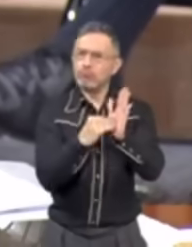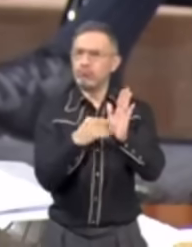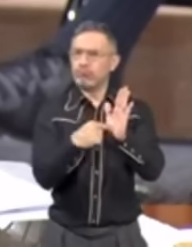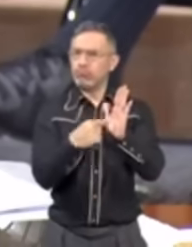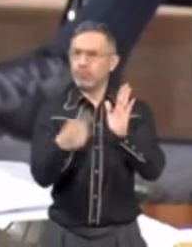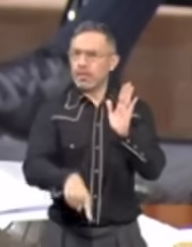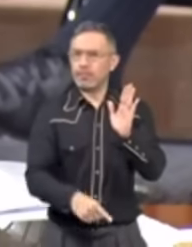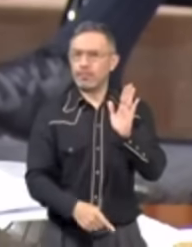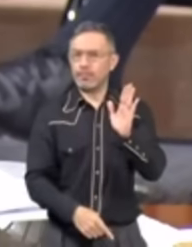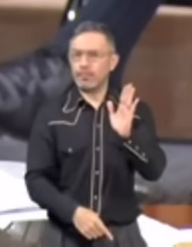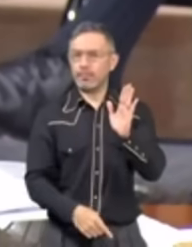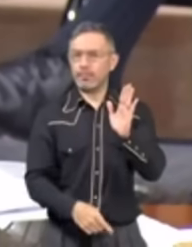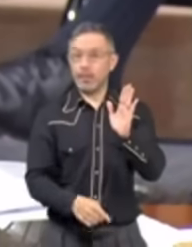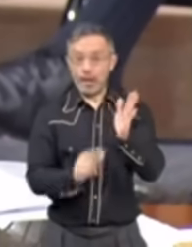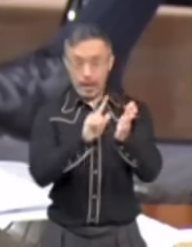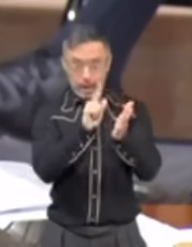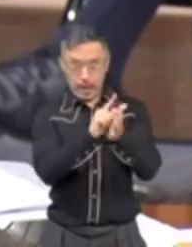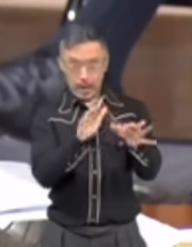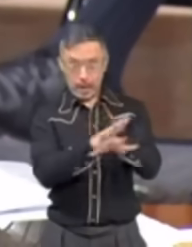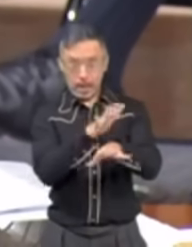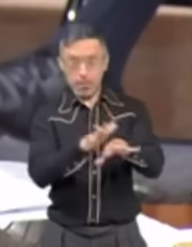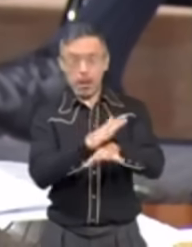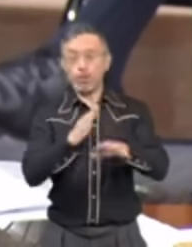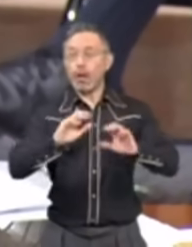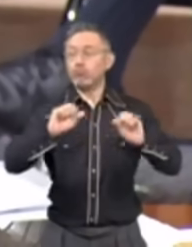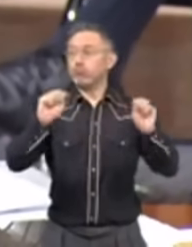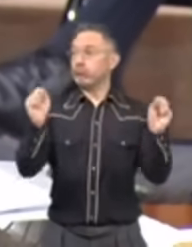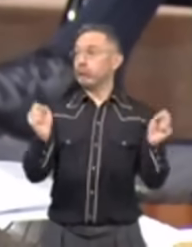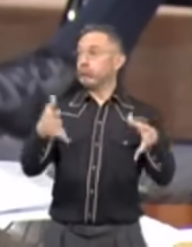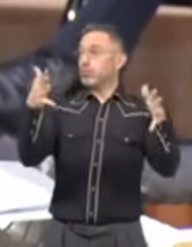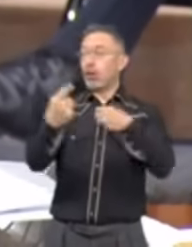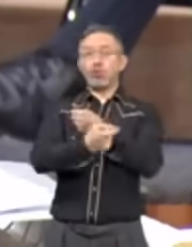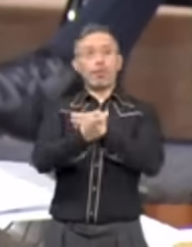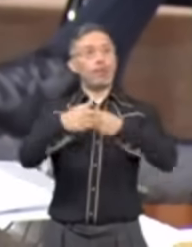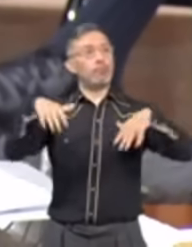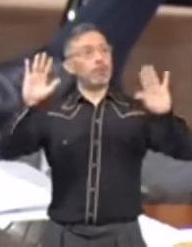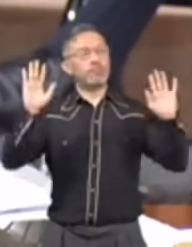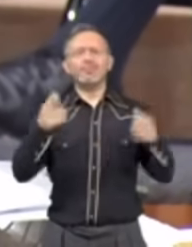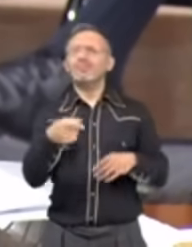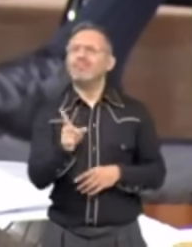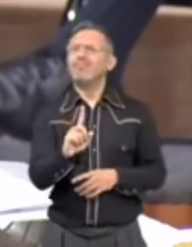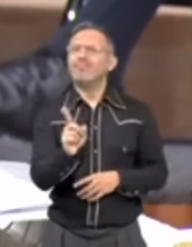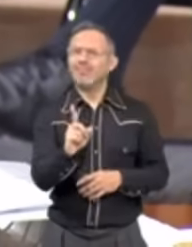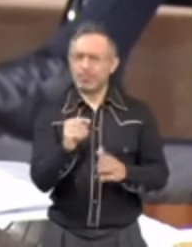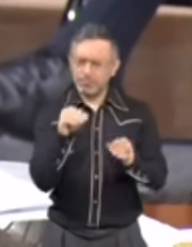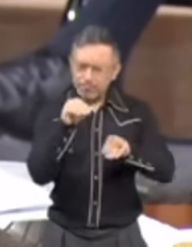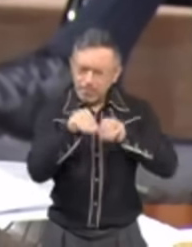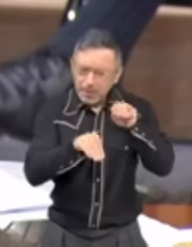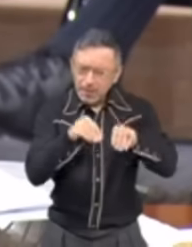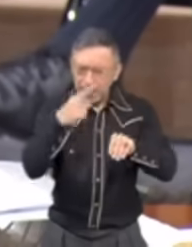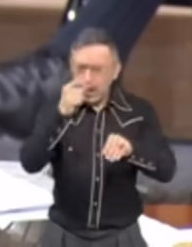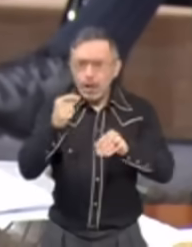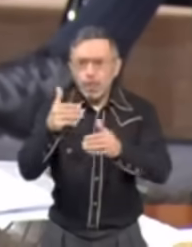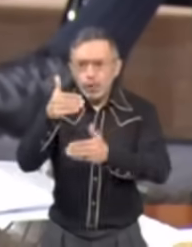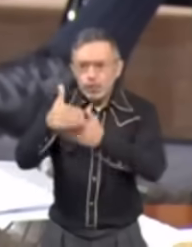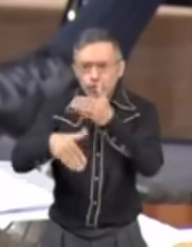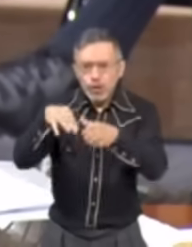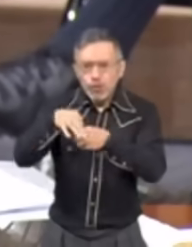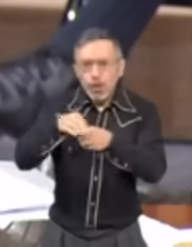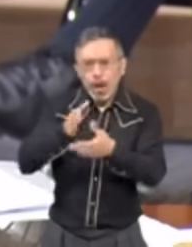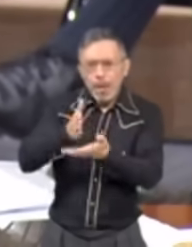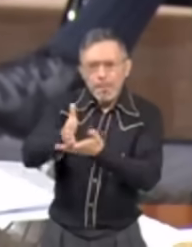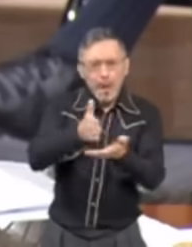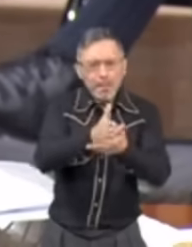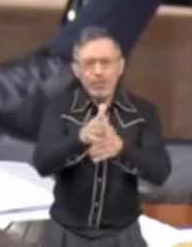Esas reformas no salieron de la nada. Esas reformas se hicieron para garantizar la imparcialidad de los procesos. Y hoy, el que